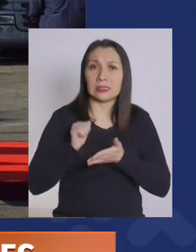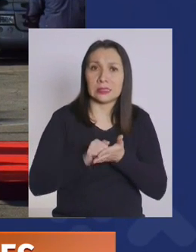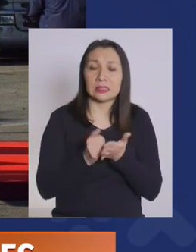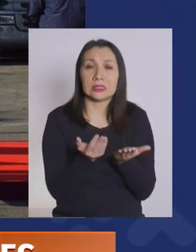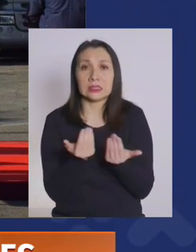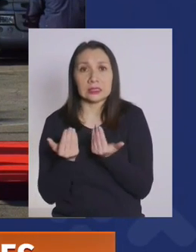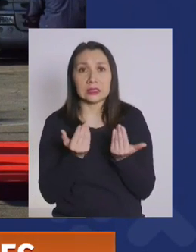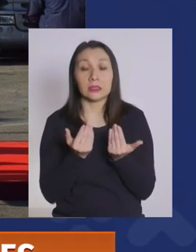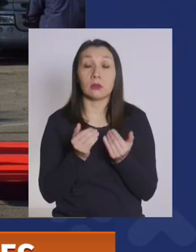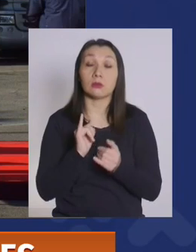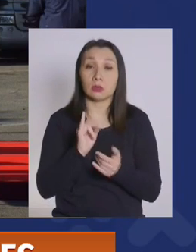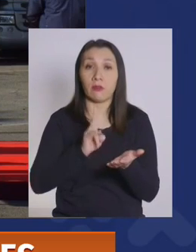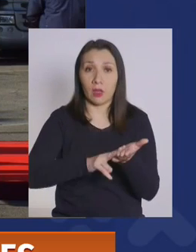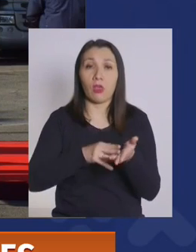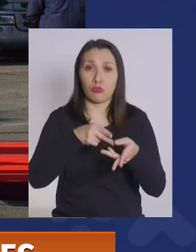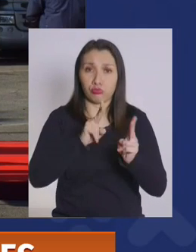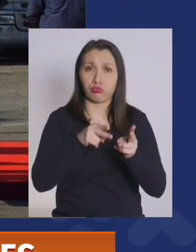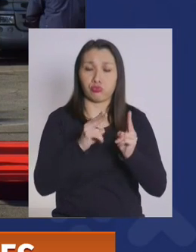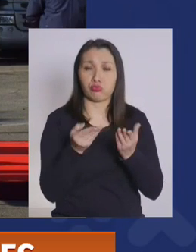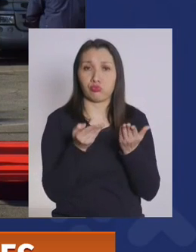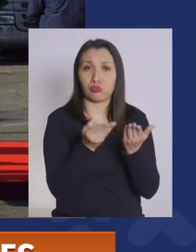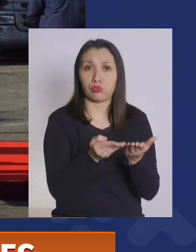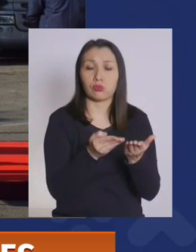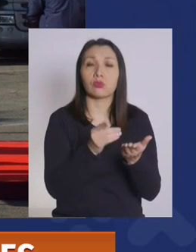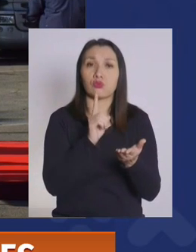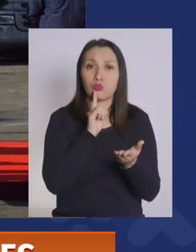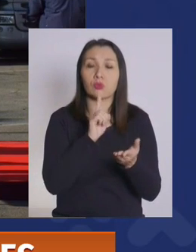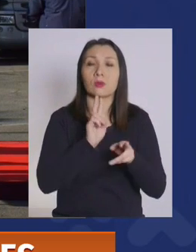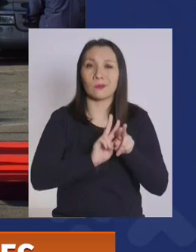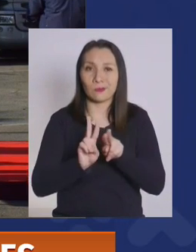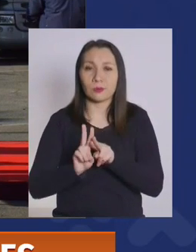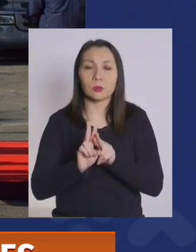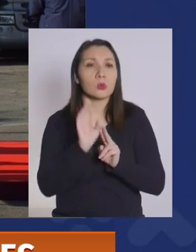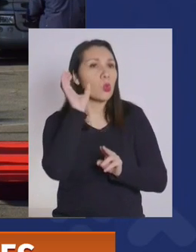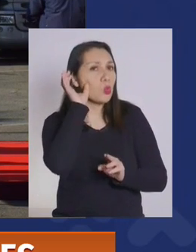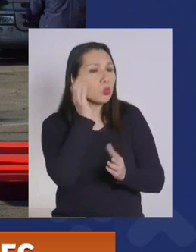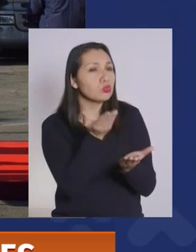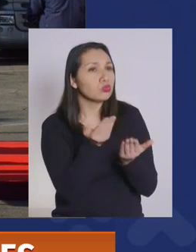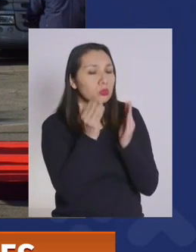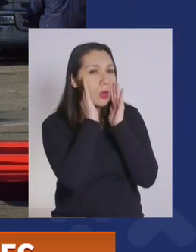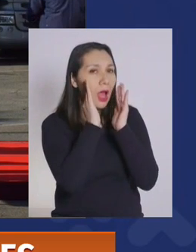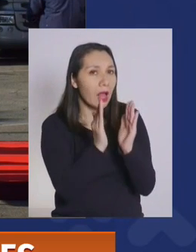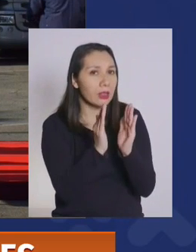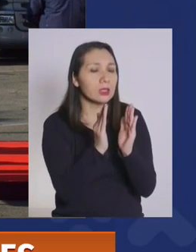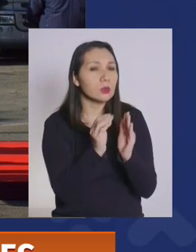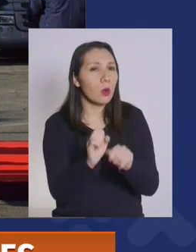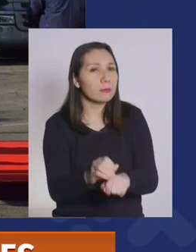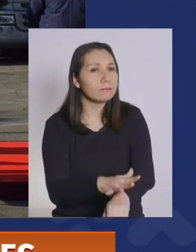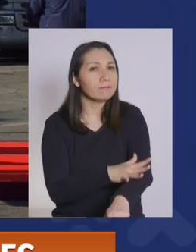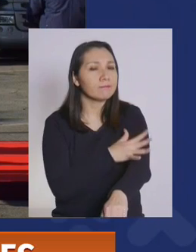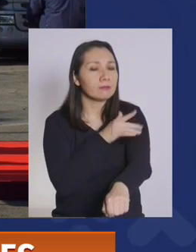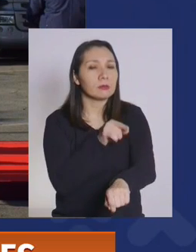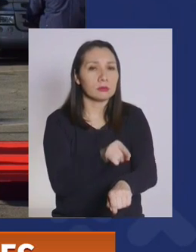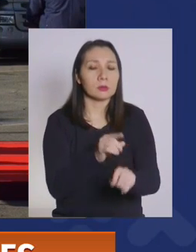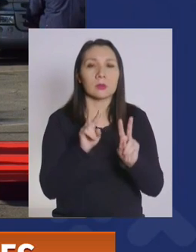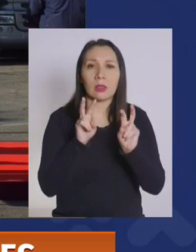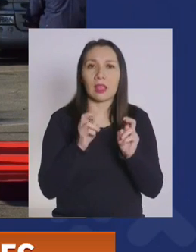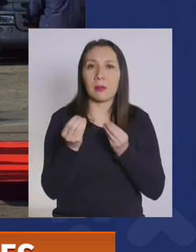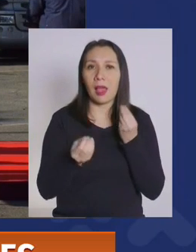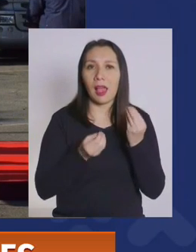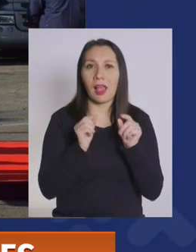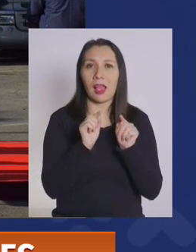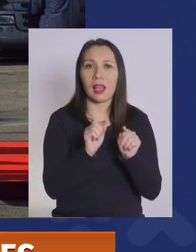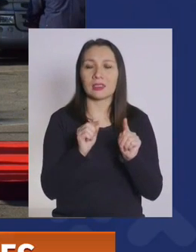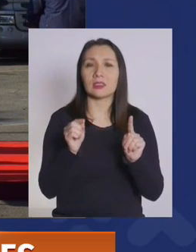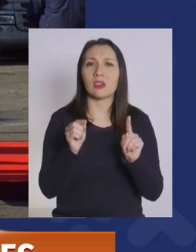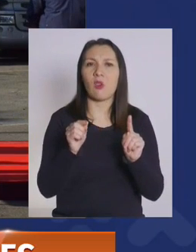necesidades, que por supuesto son legítimas y que están siendo escuchadas con atención y sensibilidad, de lo que es